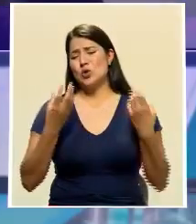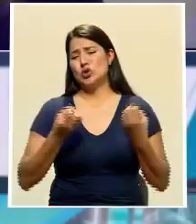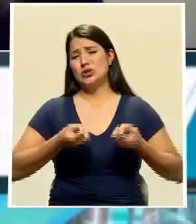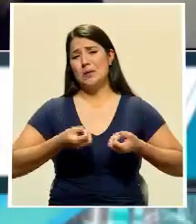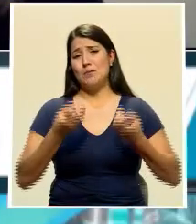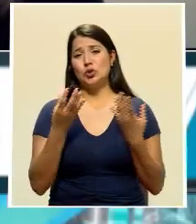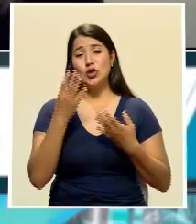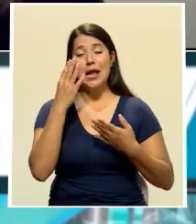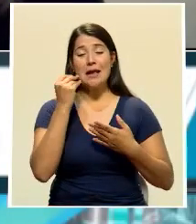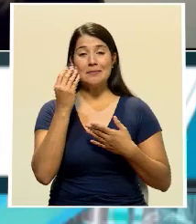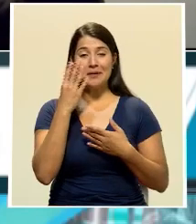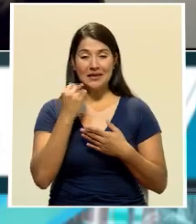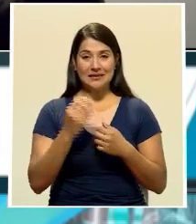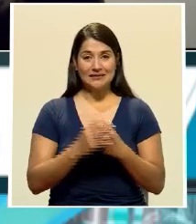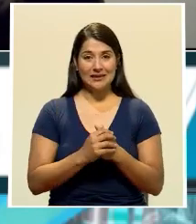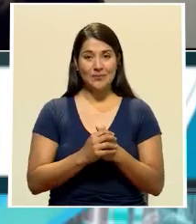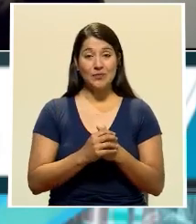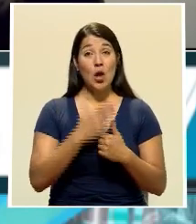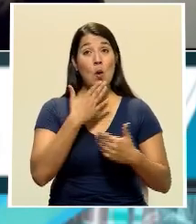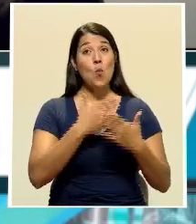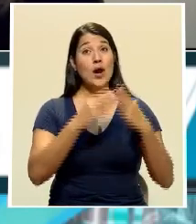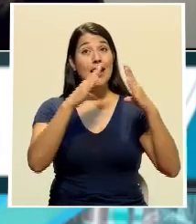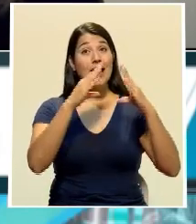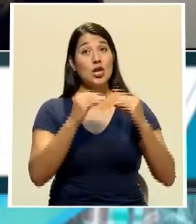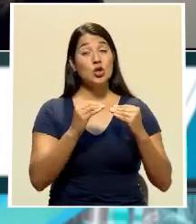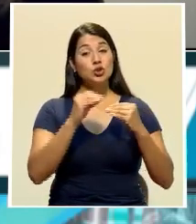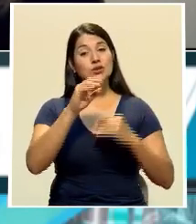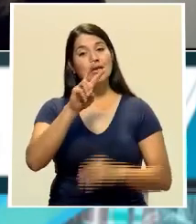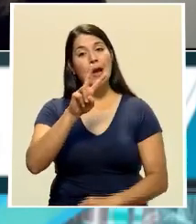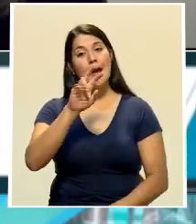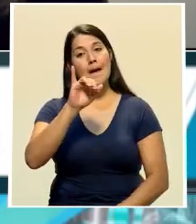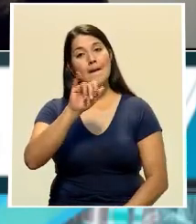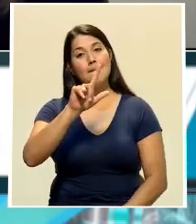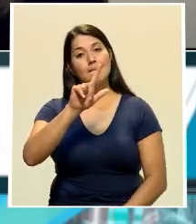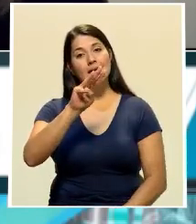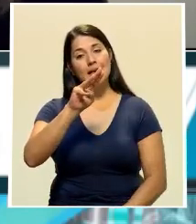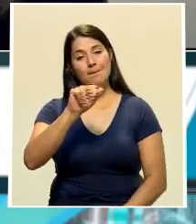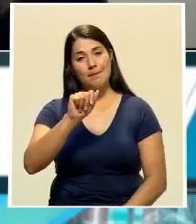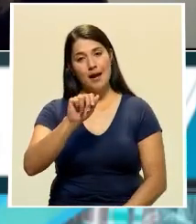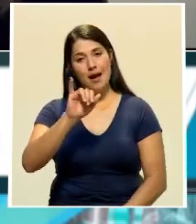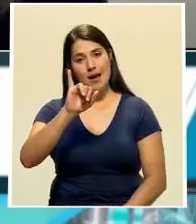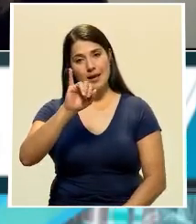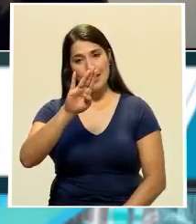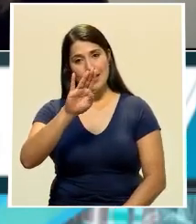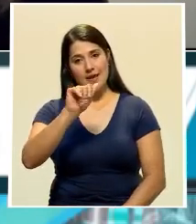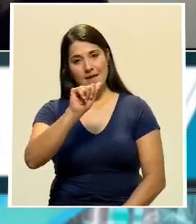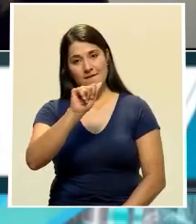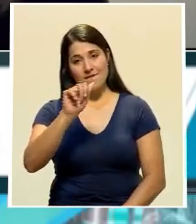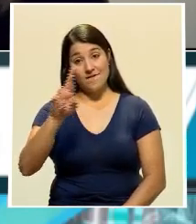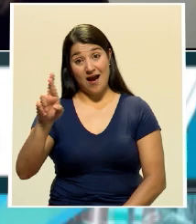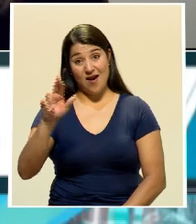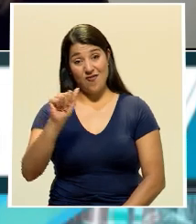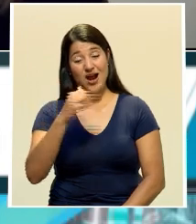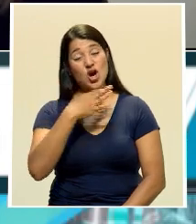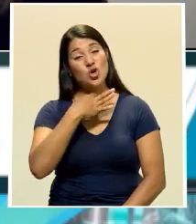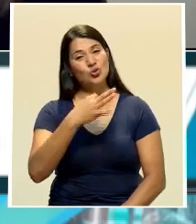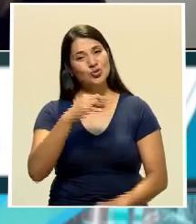de periodismo en los zapatos. Buenas noches, Vilma Ibarra. Qué gusto tenerte en el set de Costa Rica